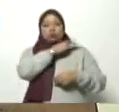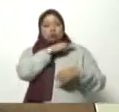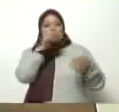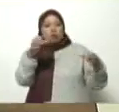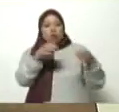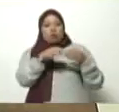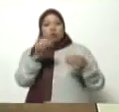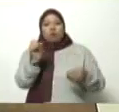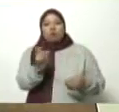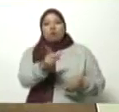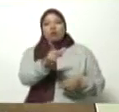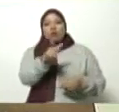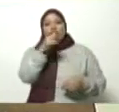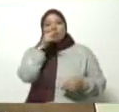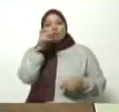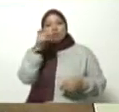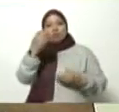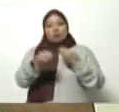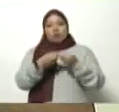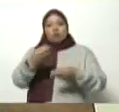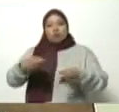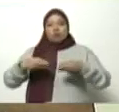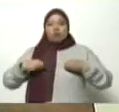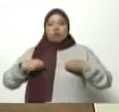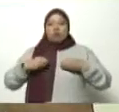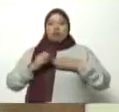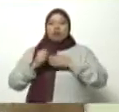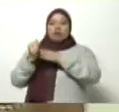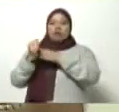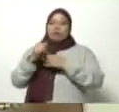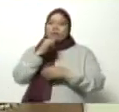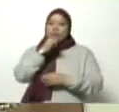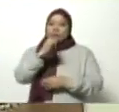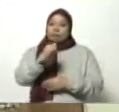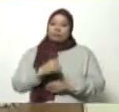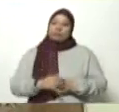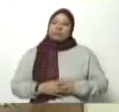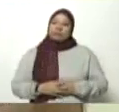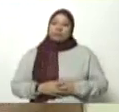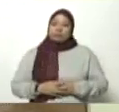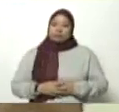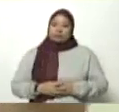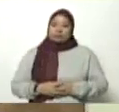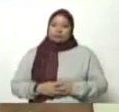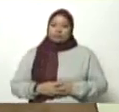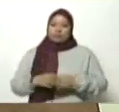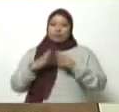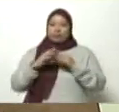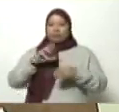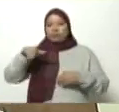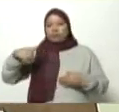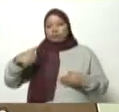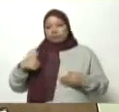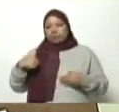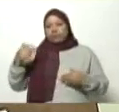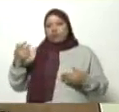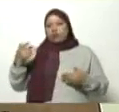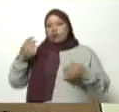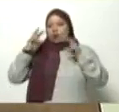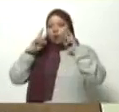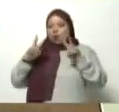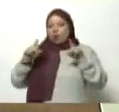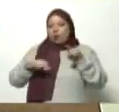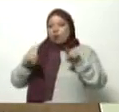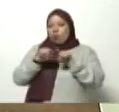Las bases del PSUV asumen la dirección de este partido. Así lo tenemos todos nosotros,